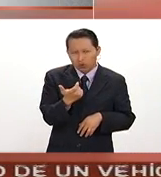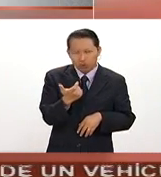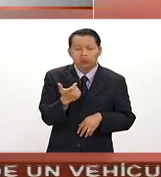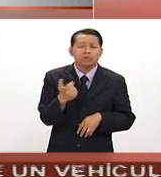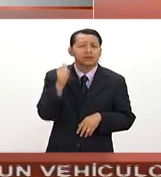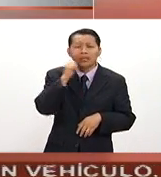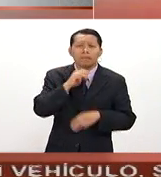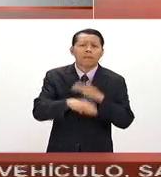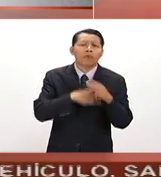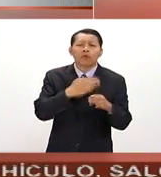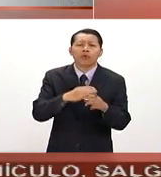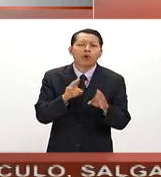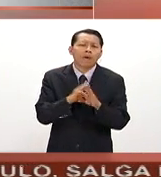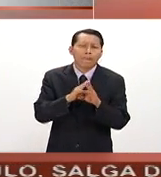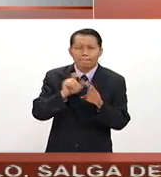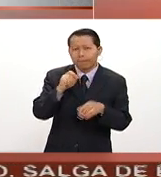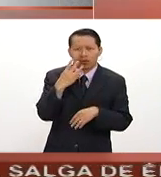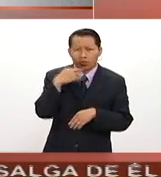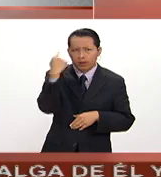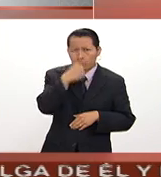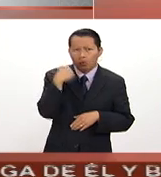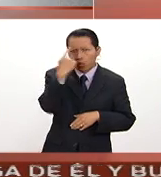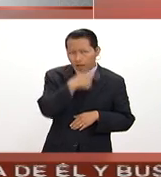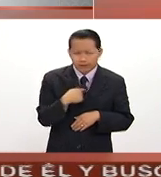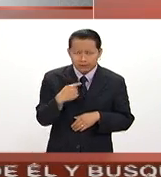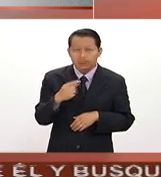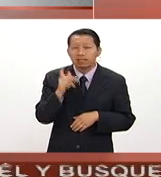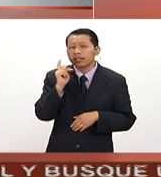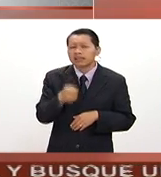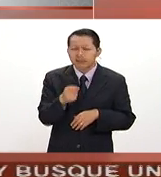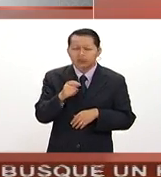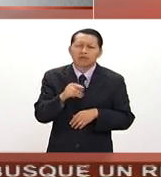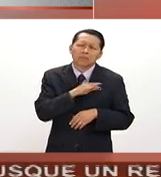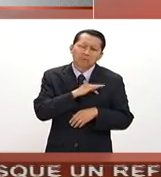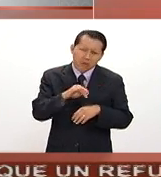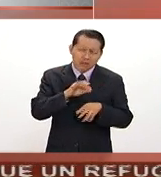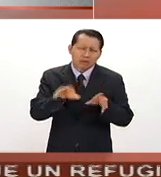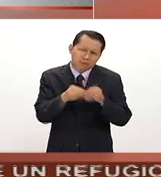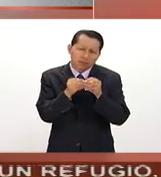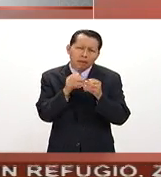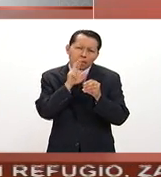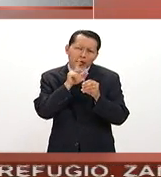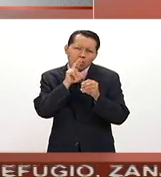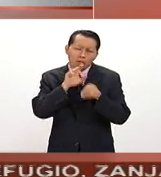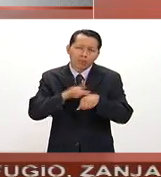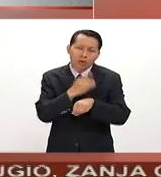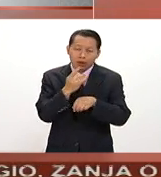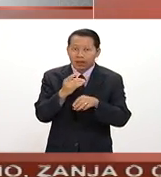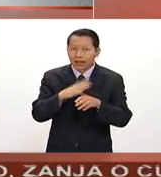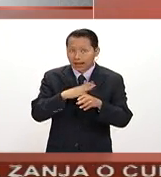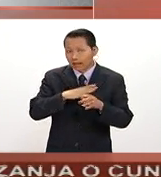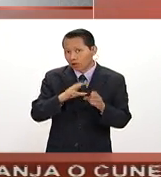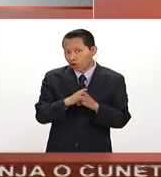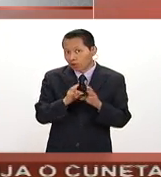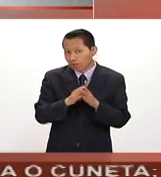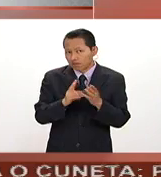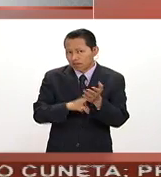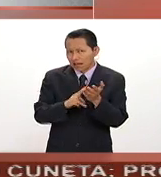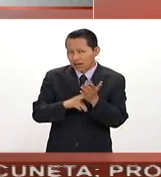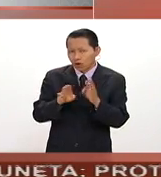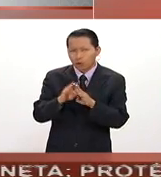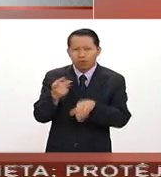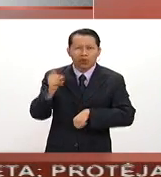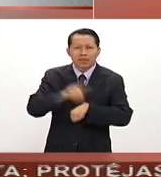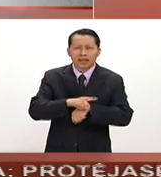el mundo, 24 horas, tuvo una pequeña recuperación después de haber estado cotizándose durante el